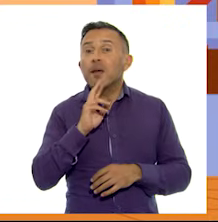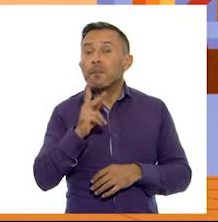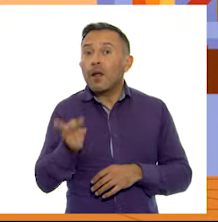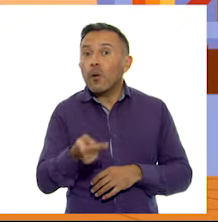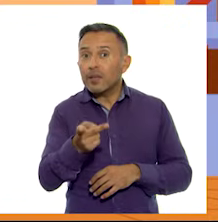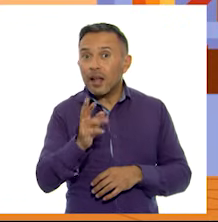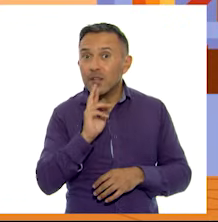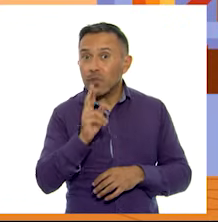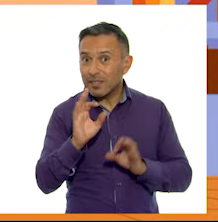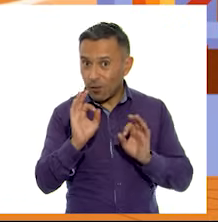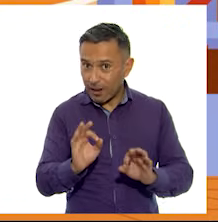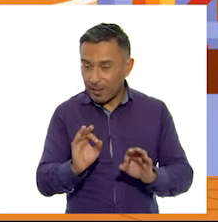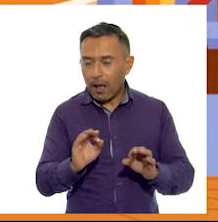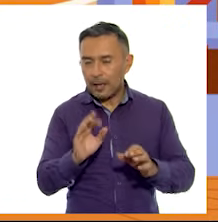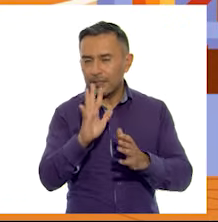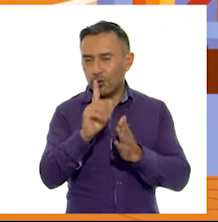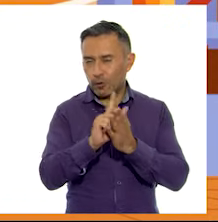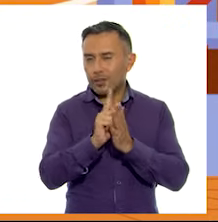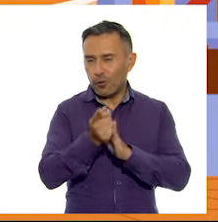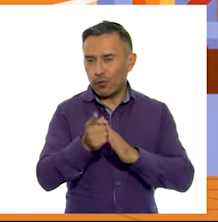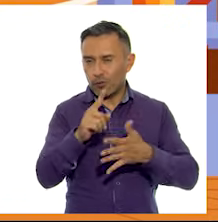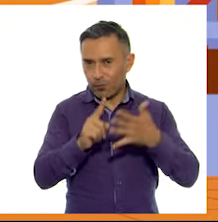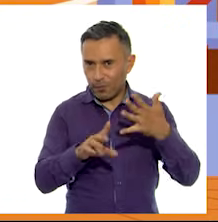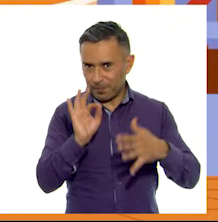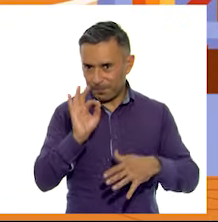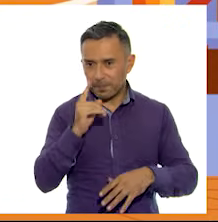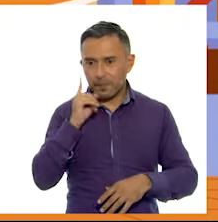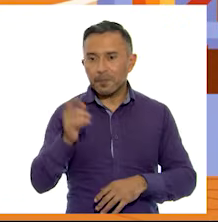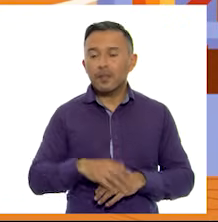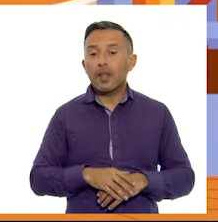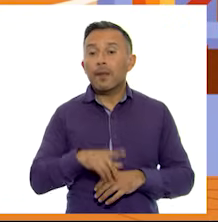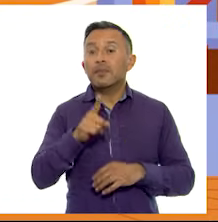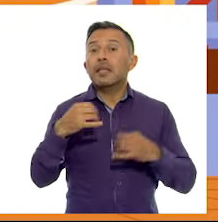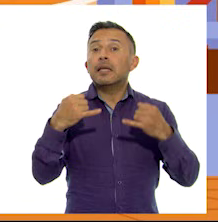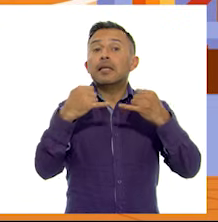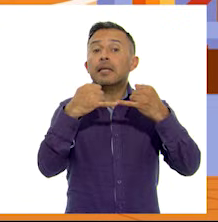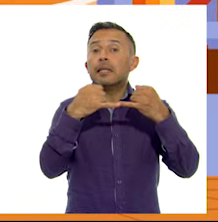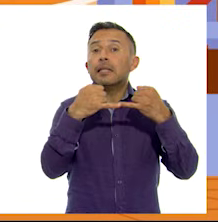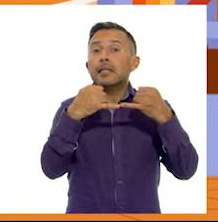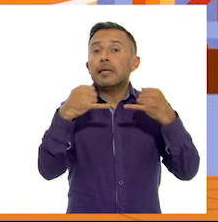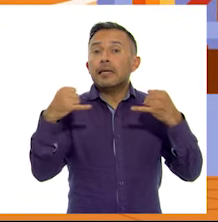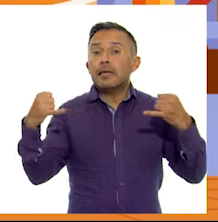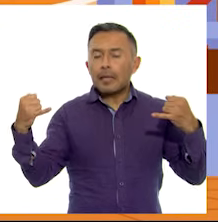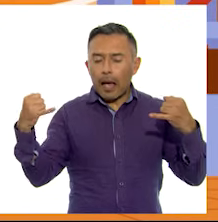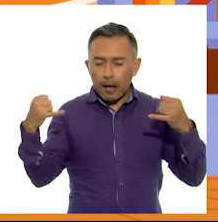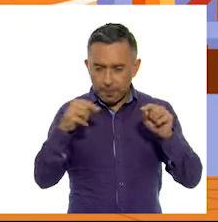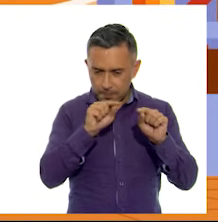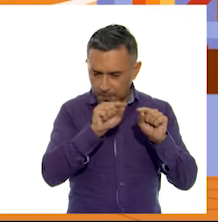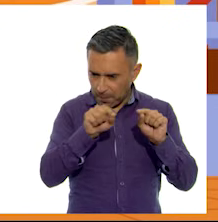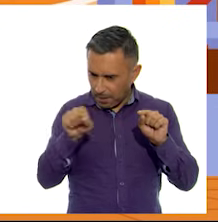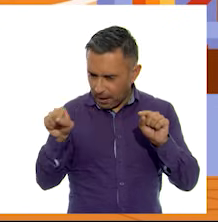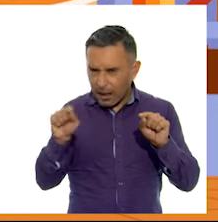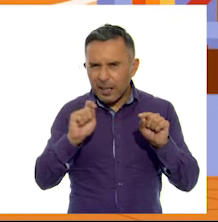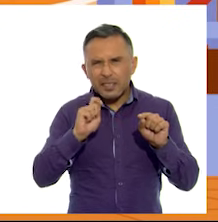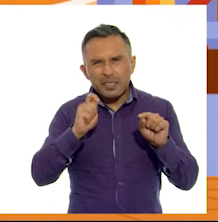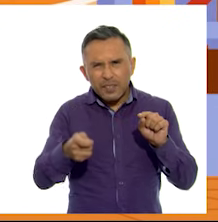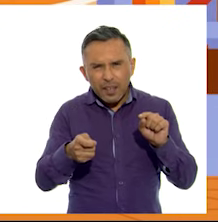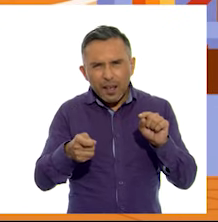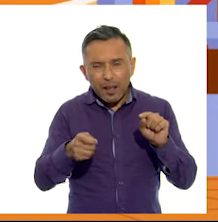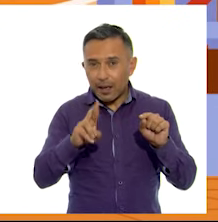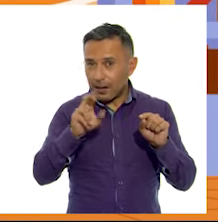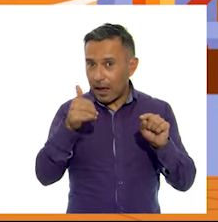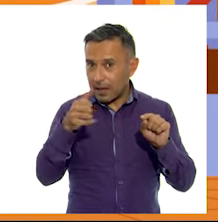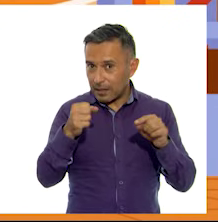correcta. ¡Comencemos! La línea es una sucesión continua de A, rayas,